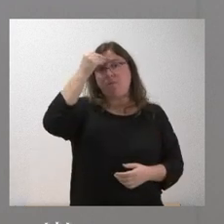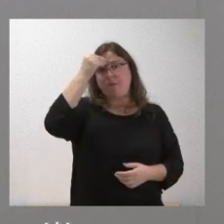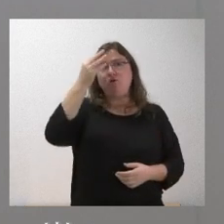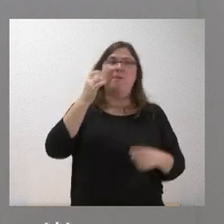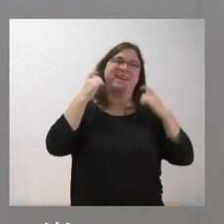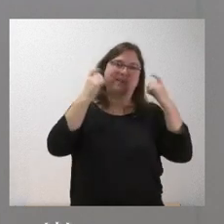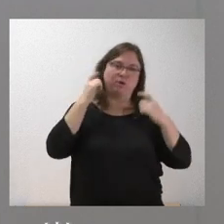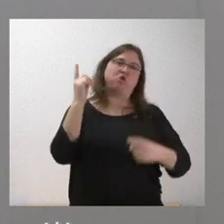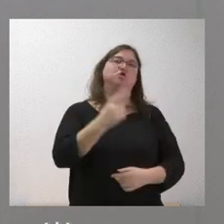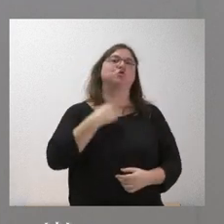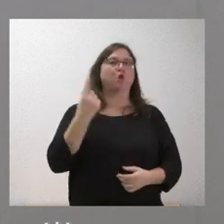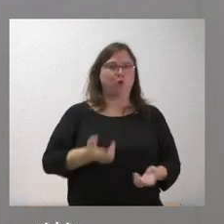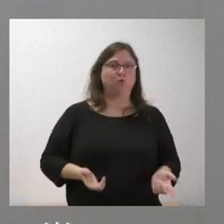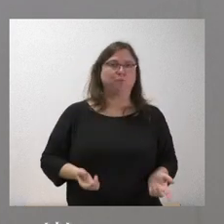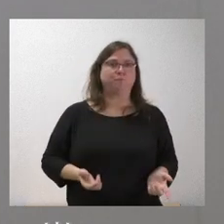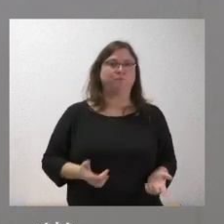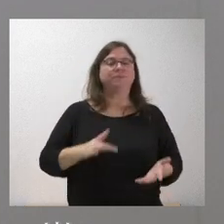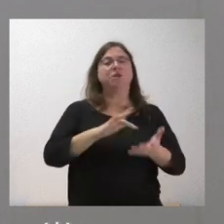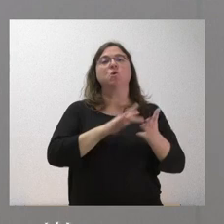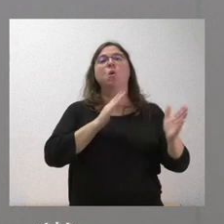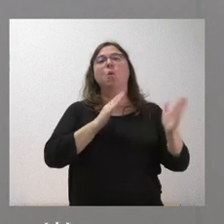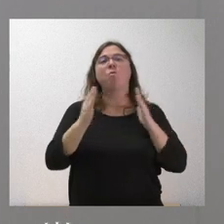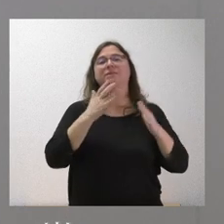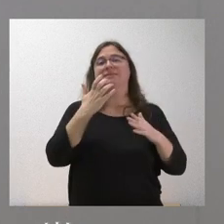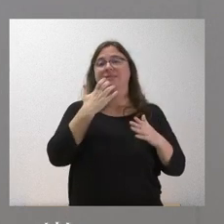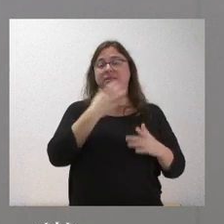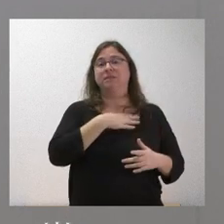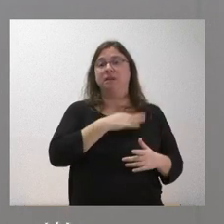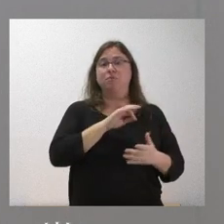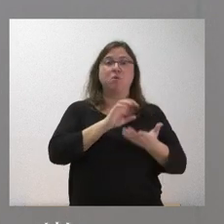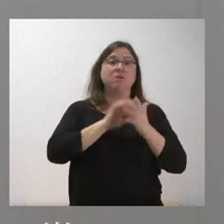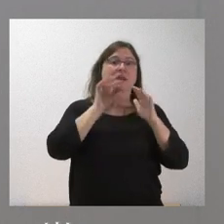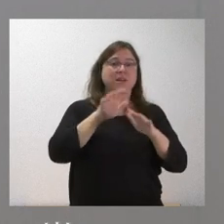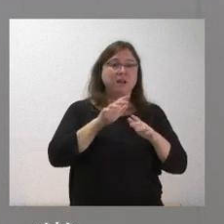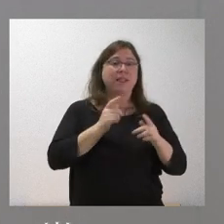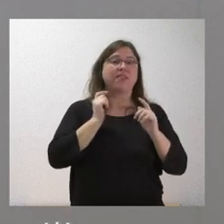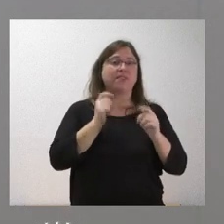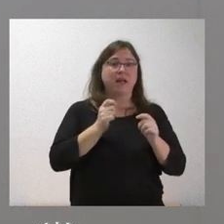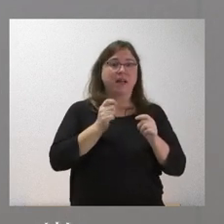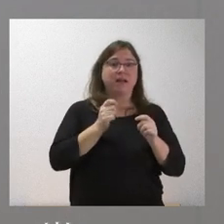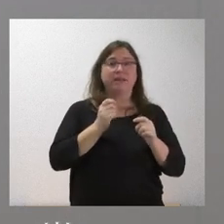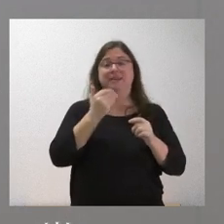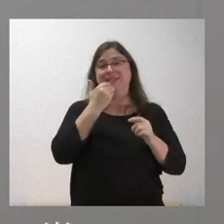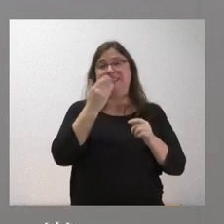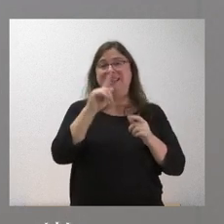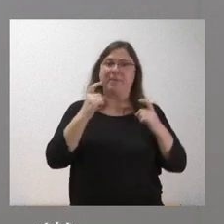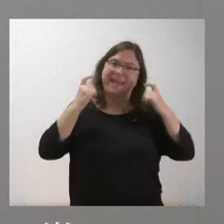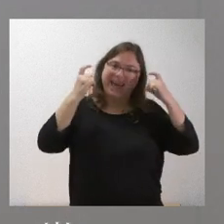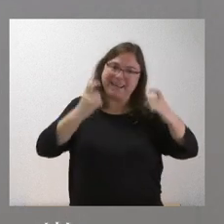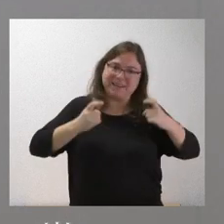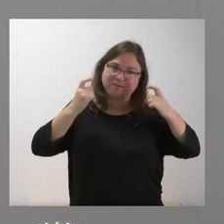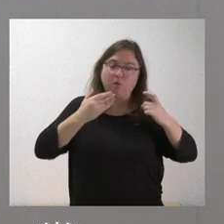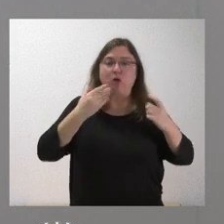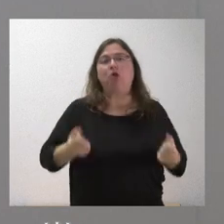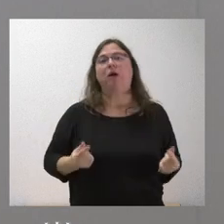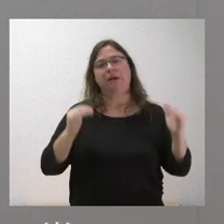esfuerzo por parte de todos vivimos momentos en donde si es compatible que la junta de casti ha aportaciones con que haya también un esfuerzo por reducir algún